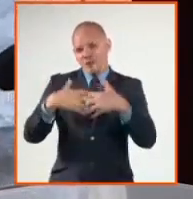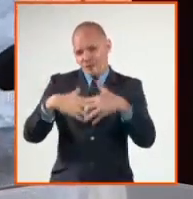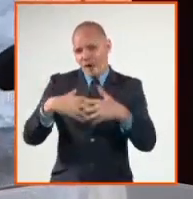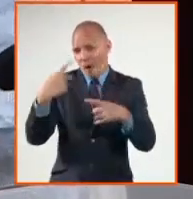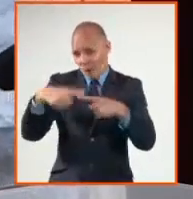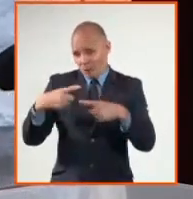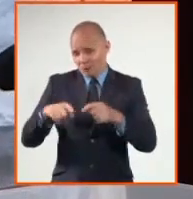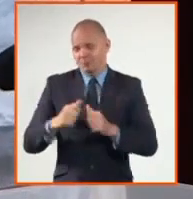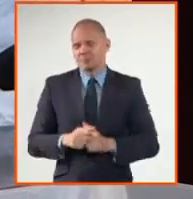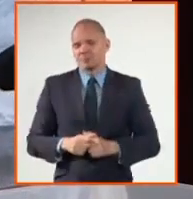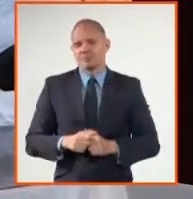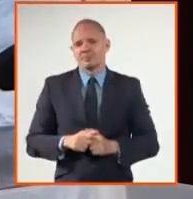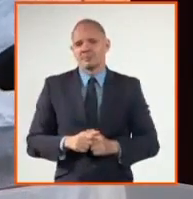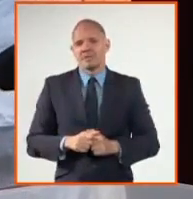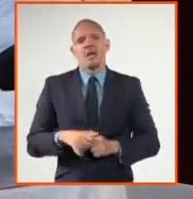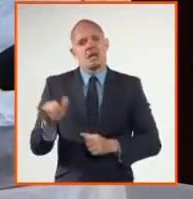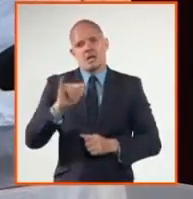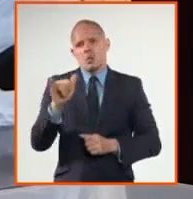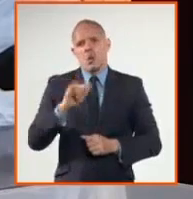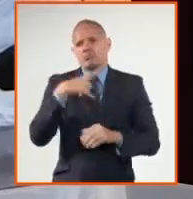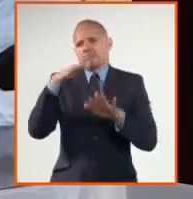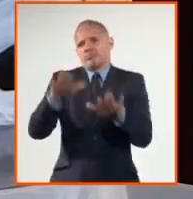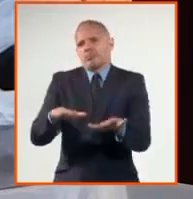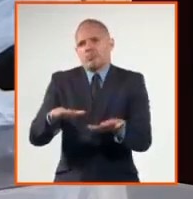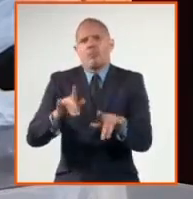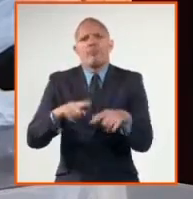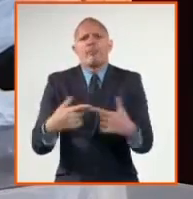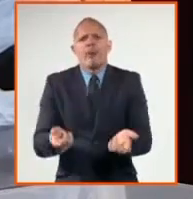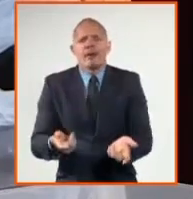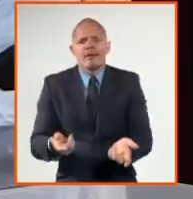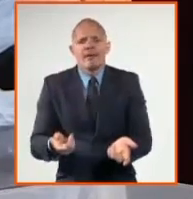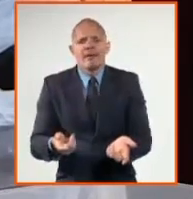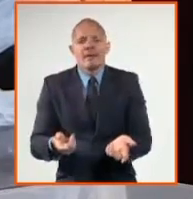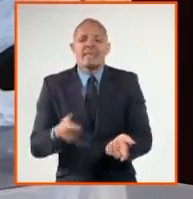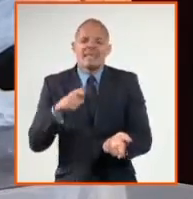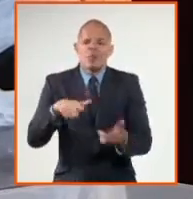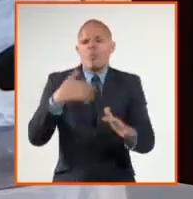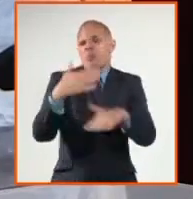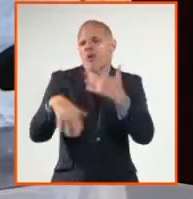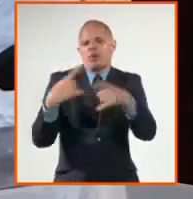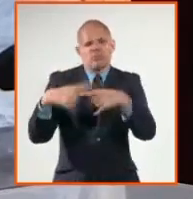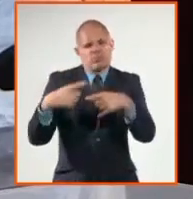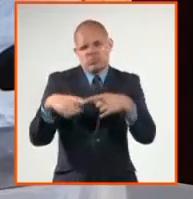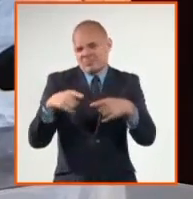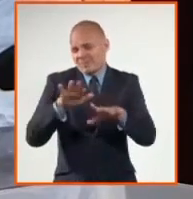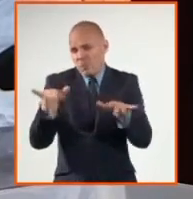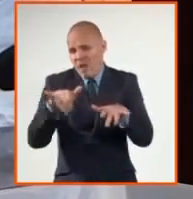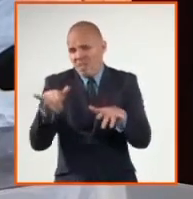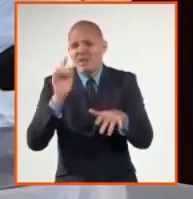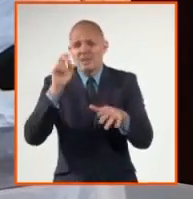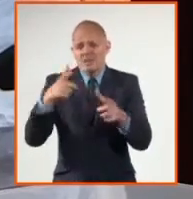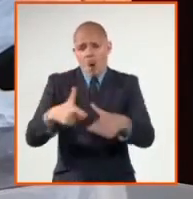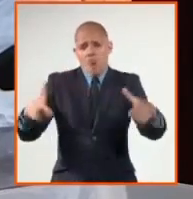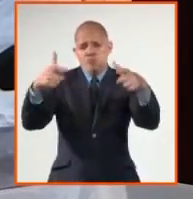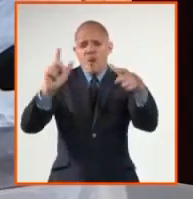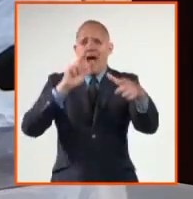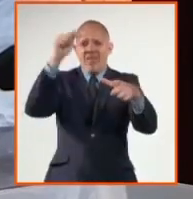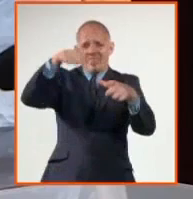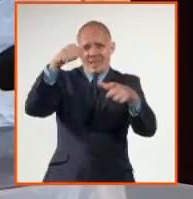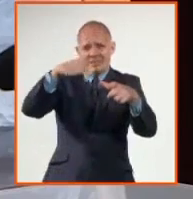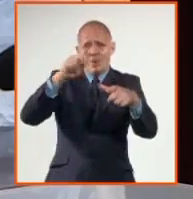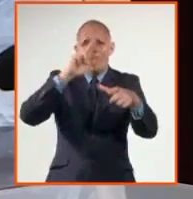se ha paralizado por un nivel de deterioro de la cadera que nos ha impedido también